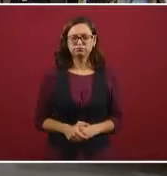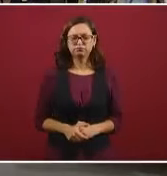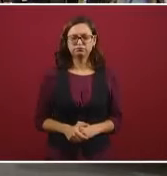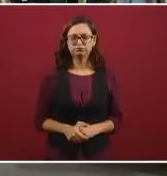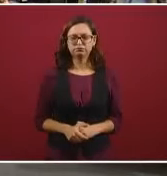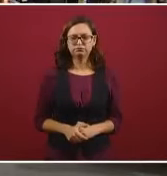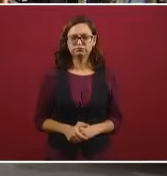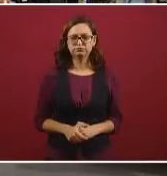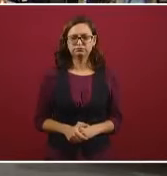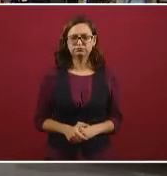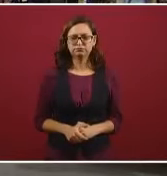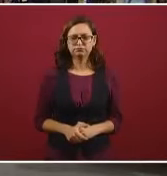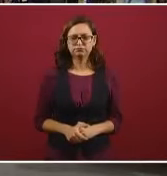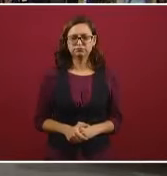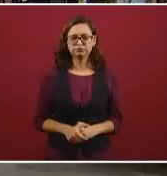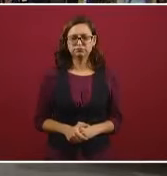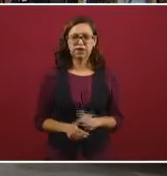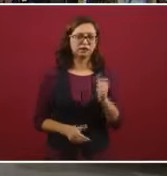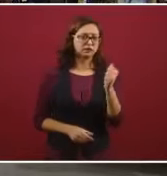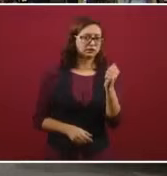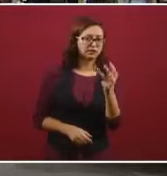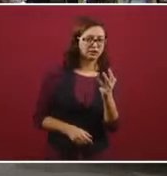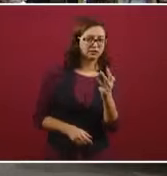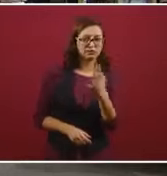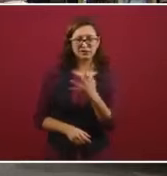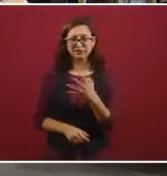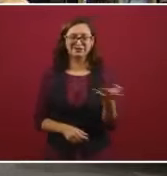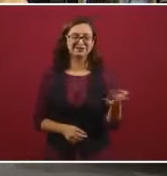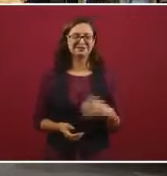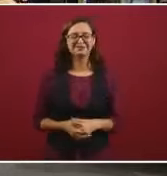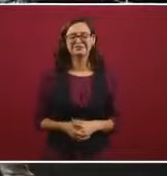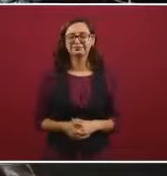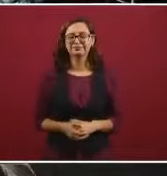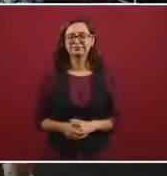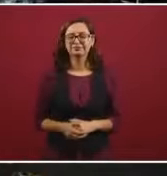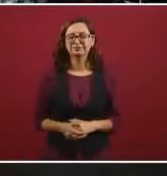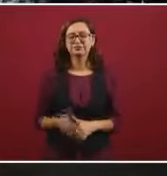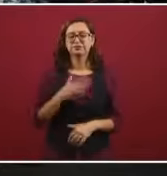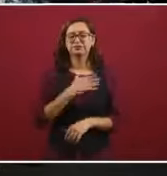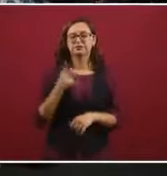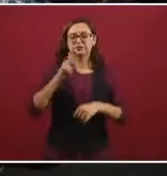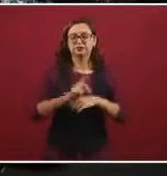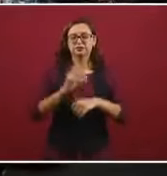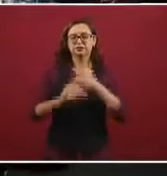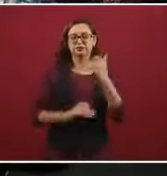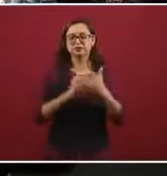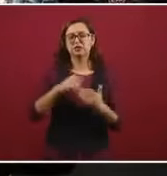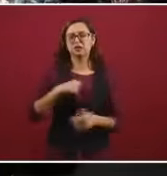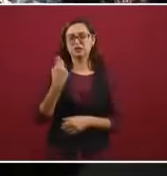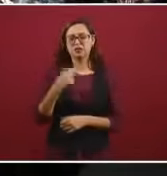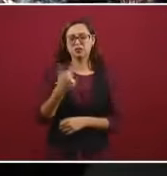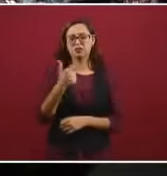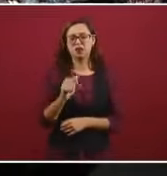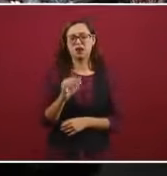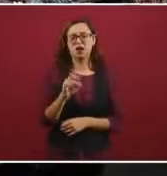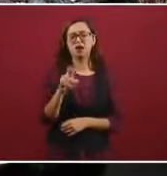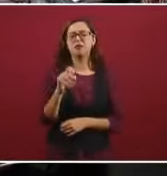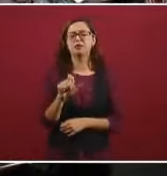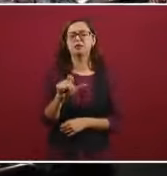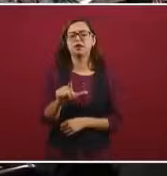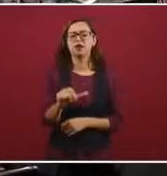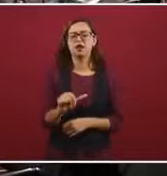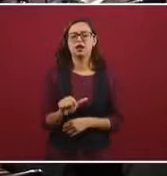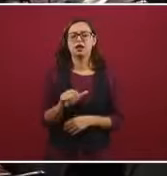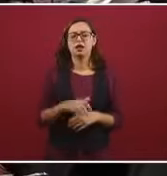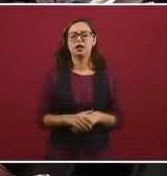Tres, dijo él. Gracias. Buenos días a todos. Gabriela Jiménez, del Sol de México. Una cosa,